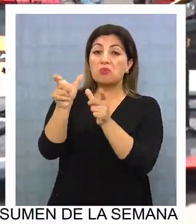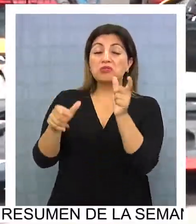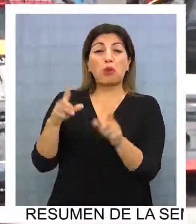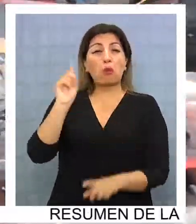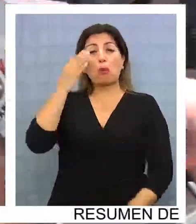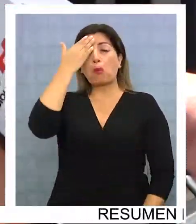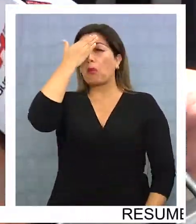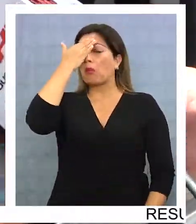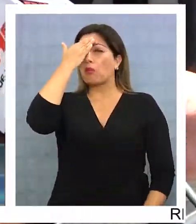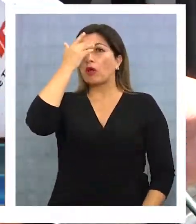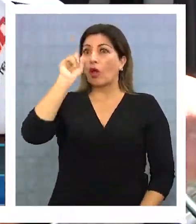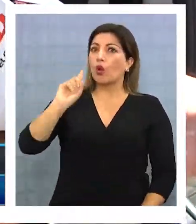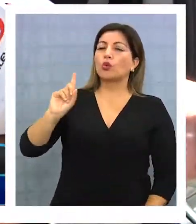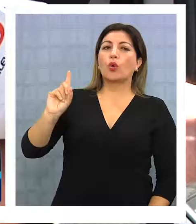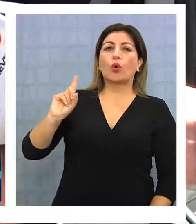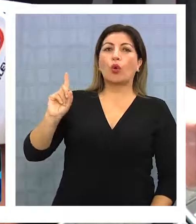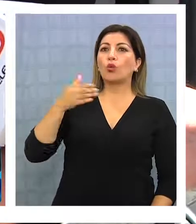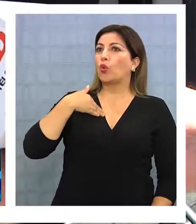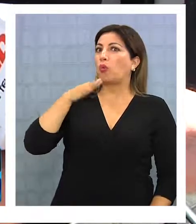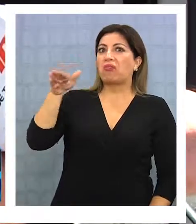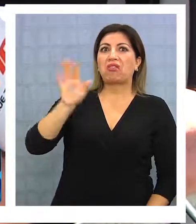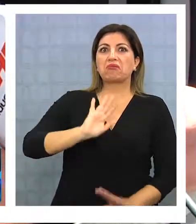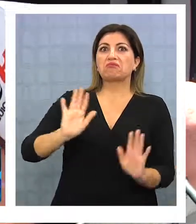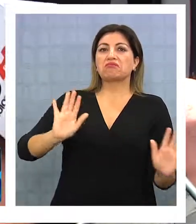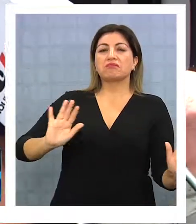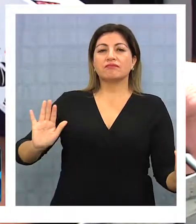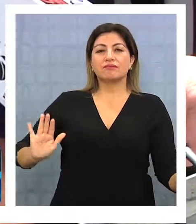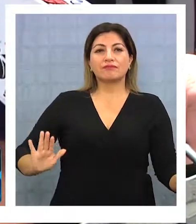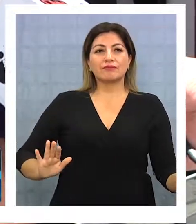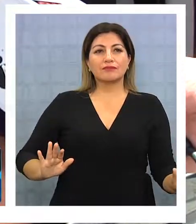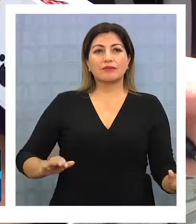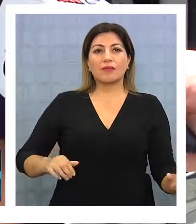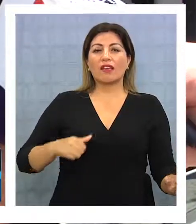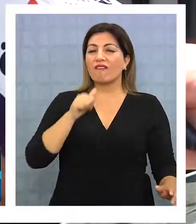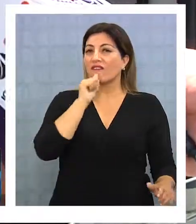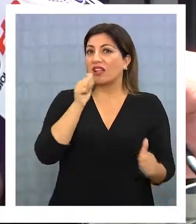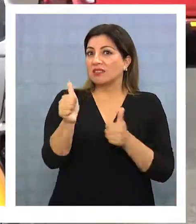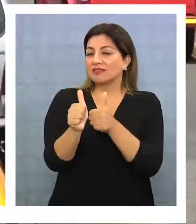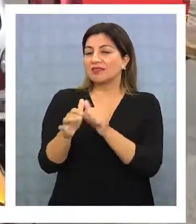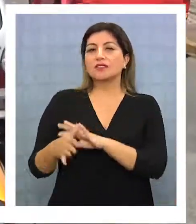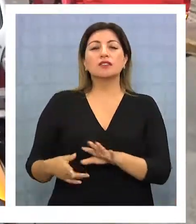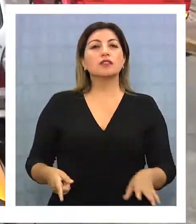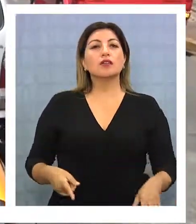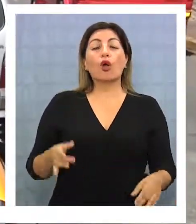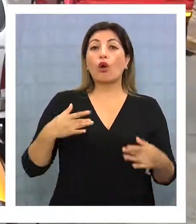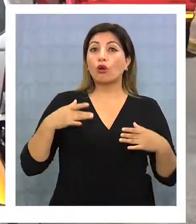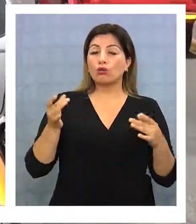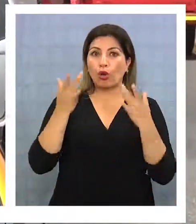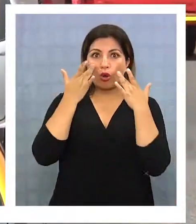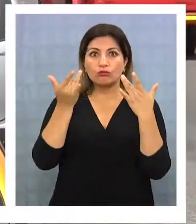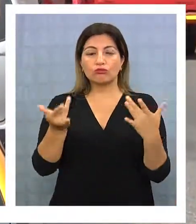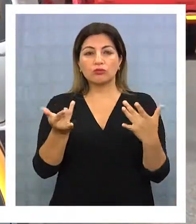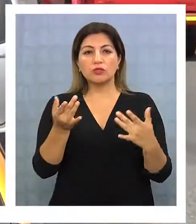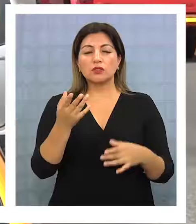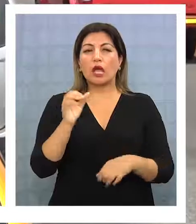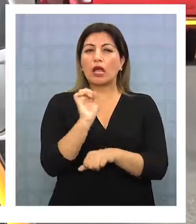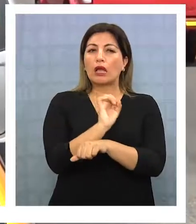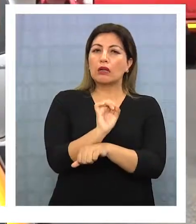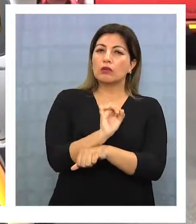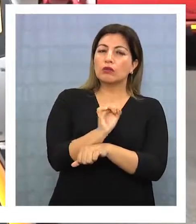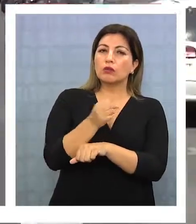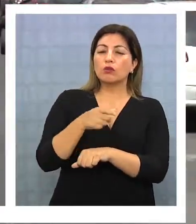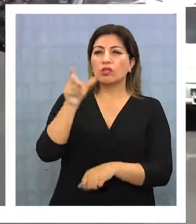preocupado. Ah, no, todavía no he ido. No me he acercado por ese lado. Con sorpresa, en el recorrido, una